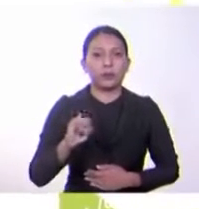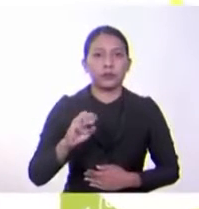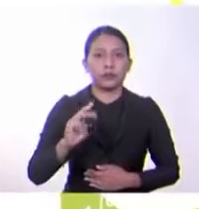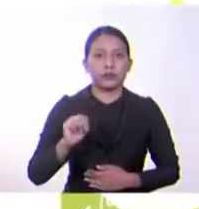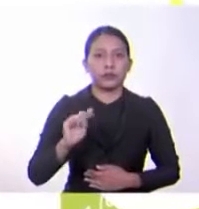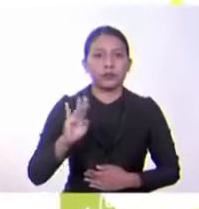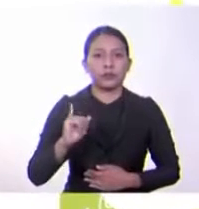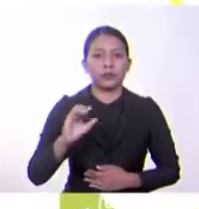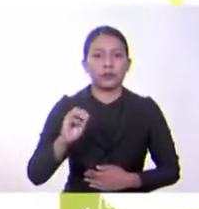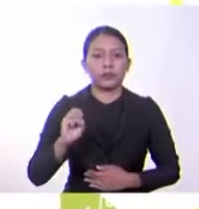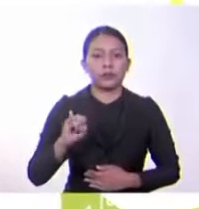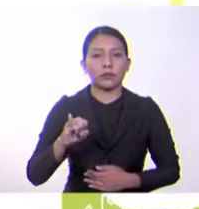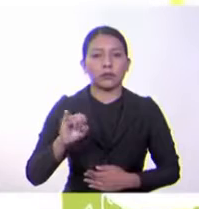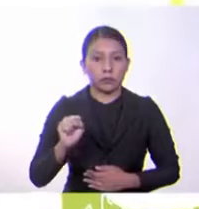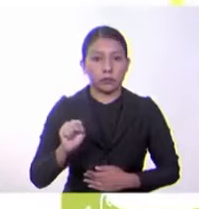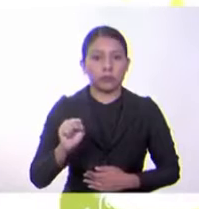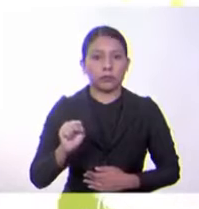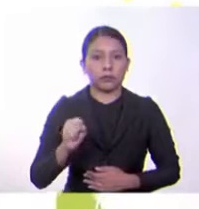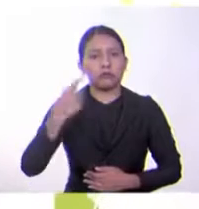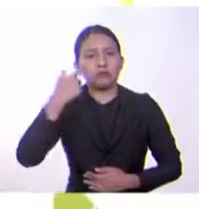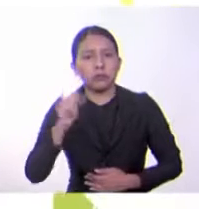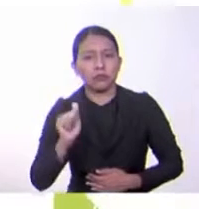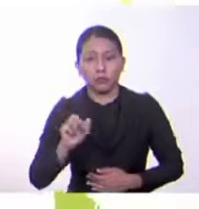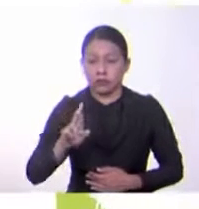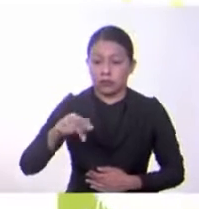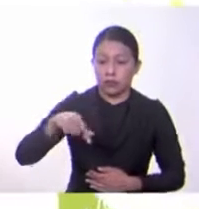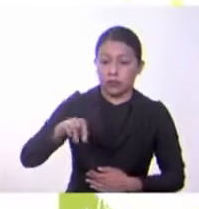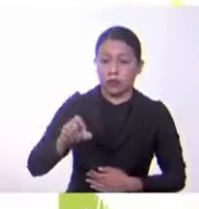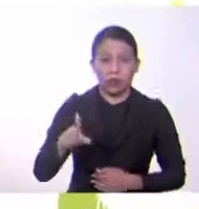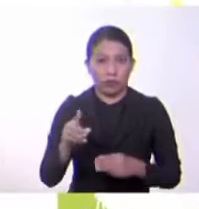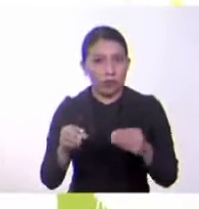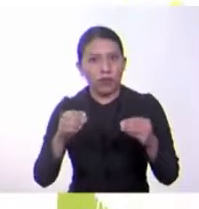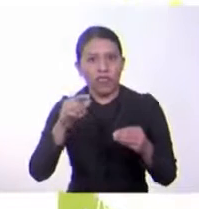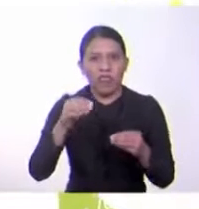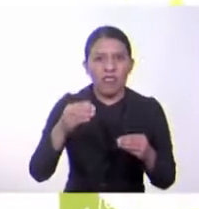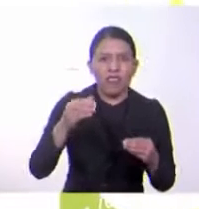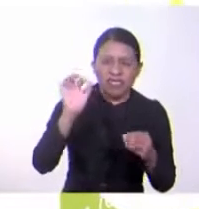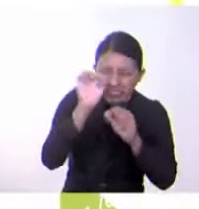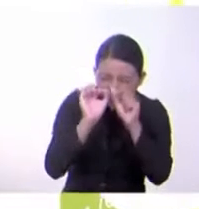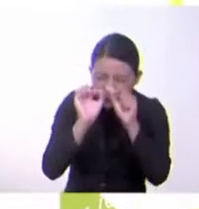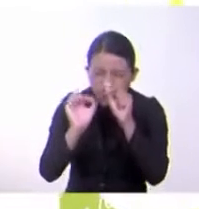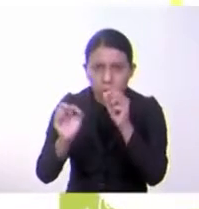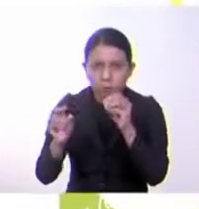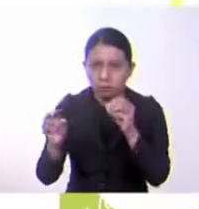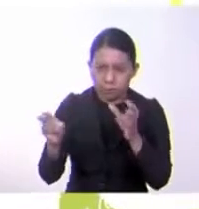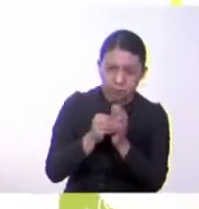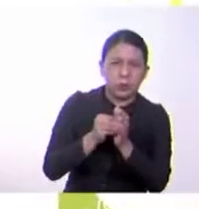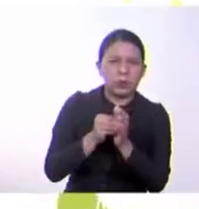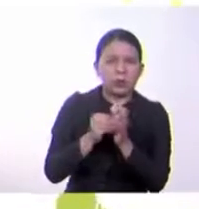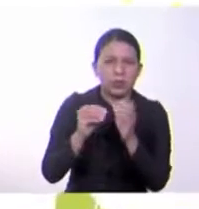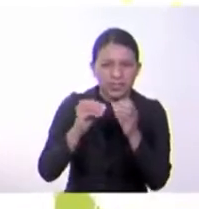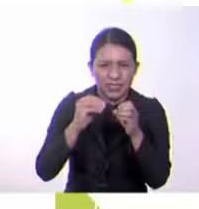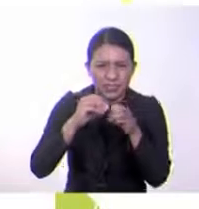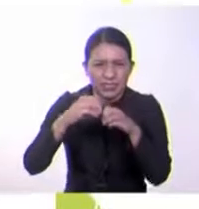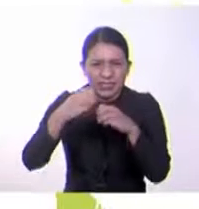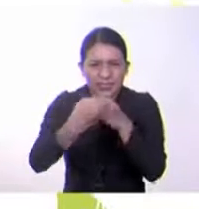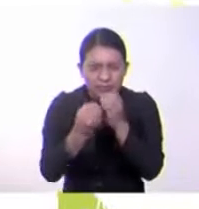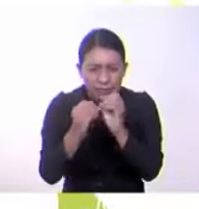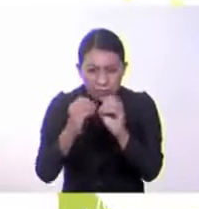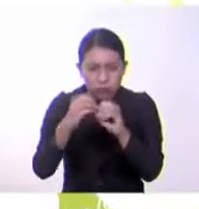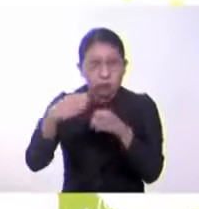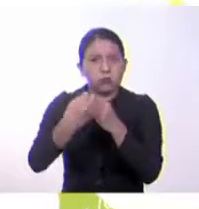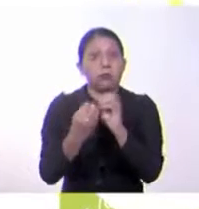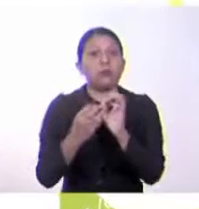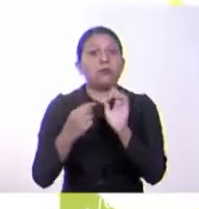microorganismo, probablemente una arquea, se fusionó con una bacteria, tal vez del tipo de las espiroquetas. Eso